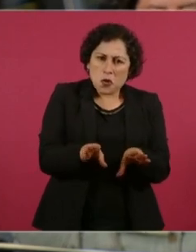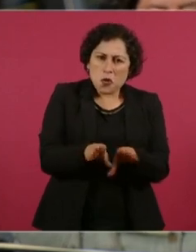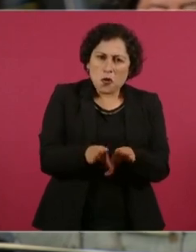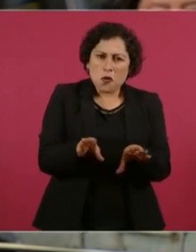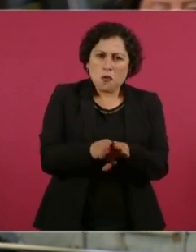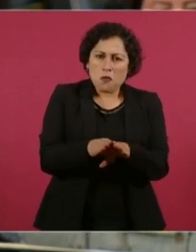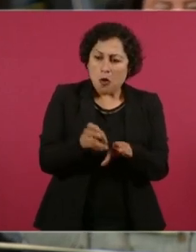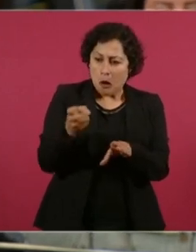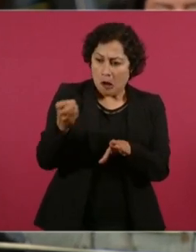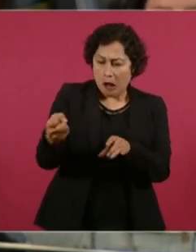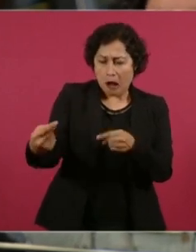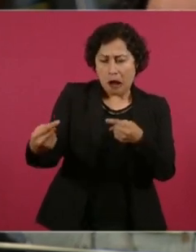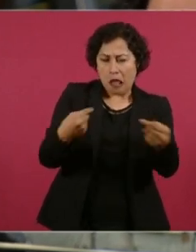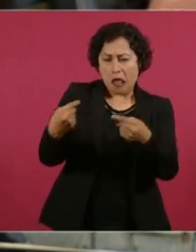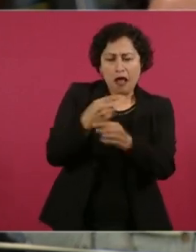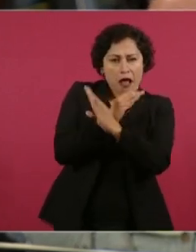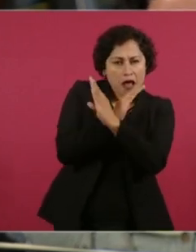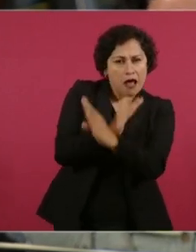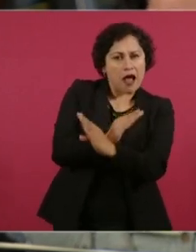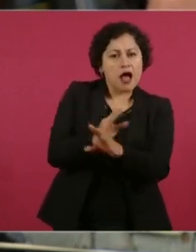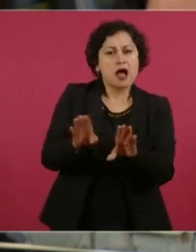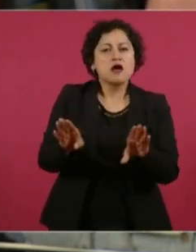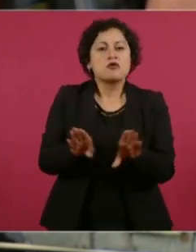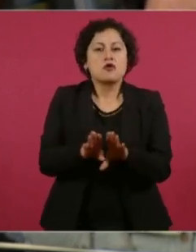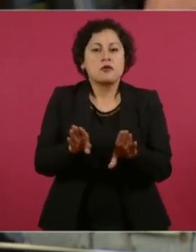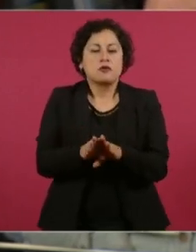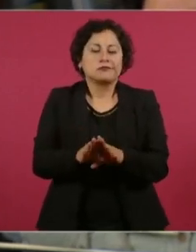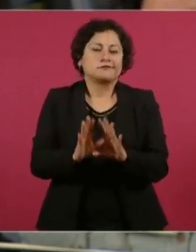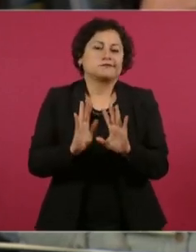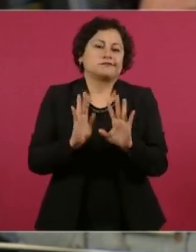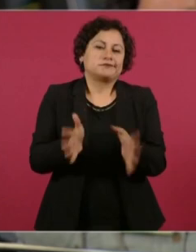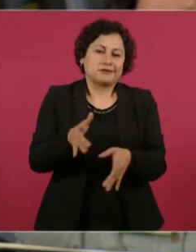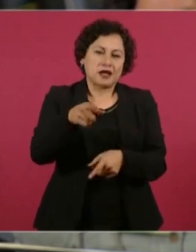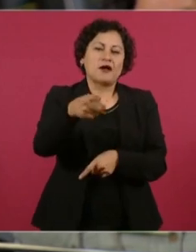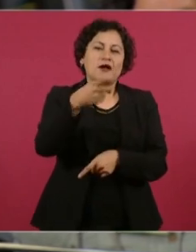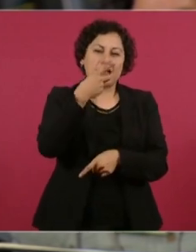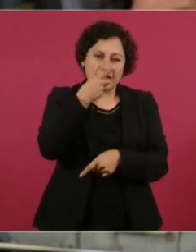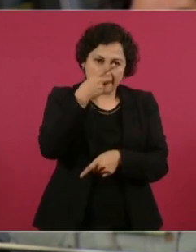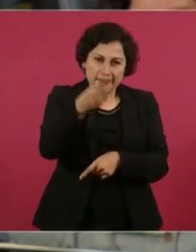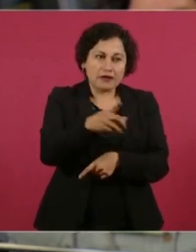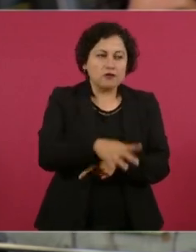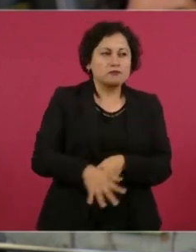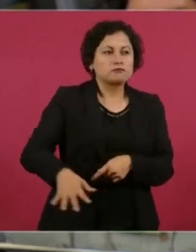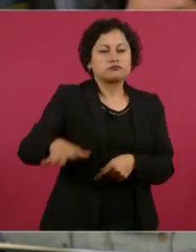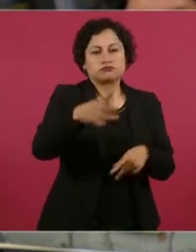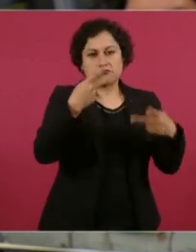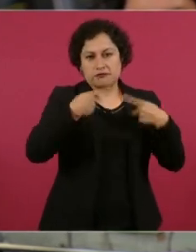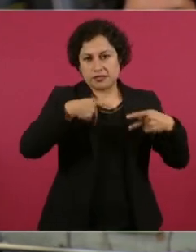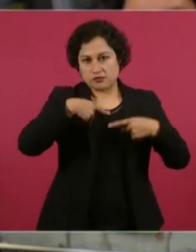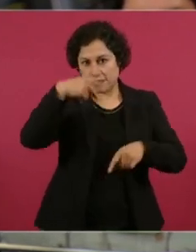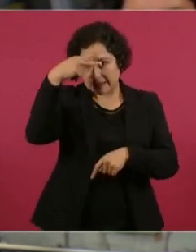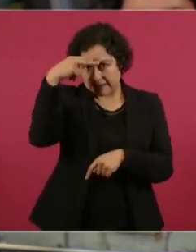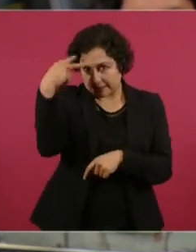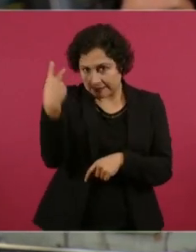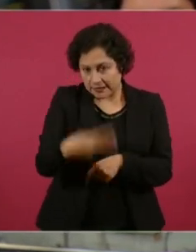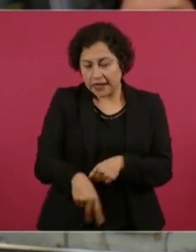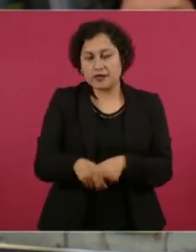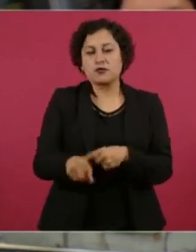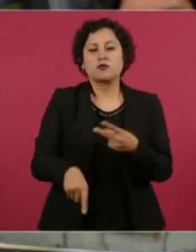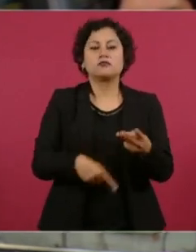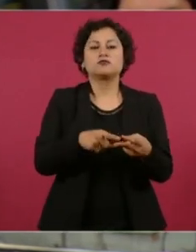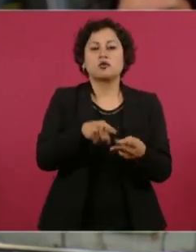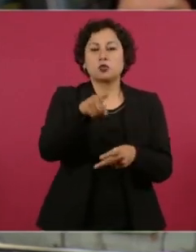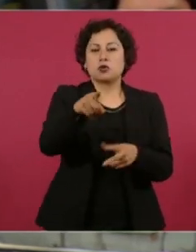de ataques? Ya usted mencionó que es el pueblo de México, ya mencionó usted que le apuesta a la madurez de la